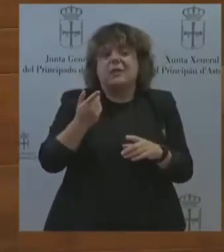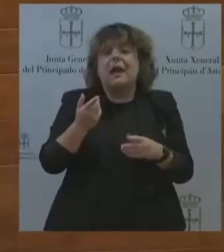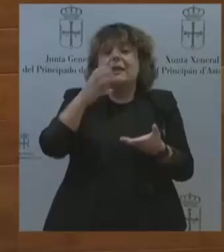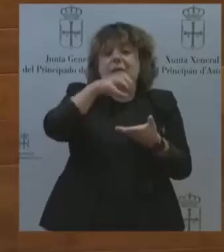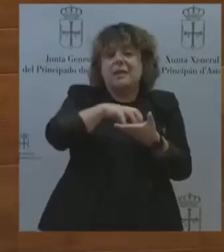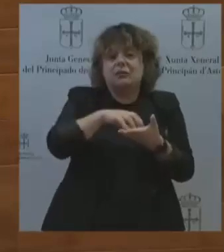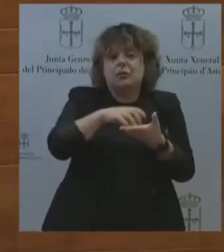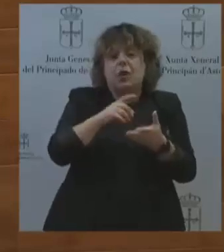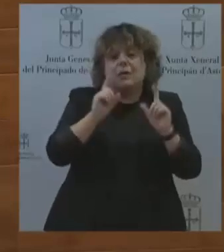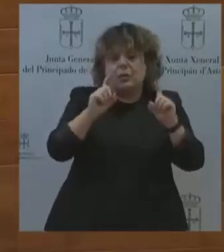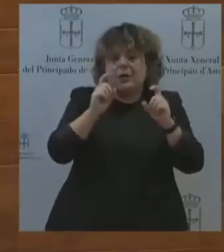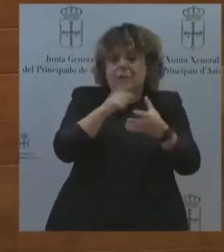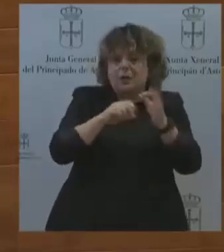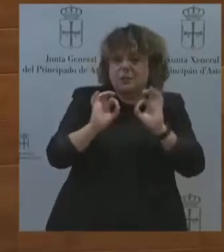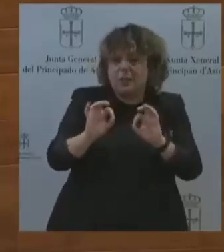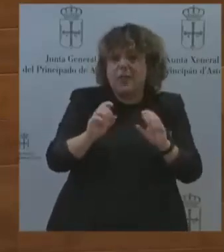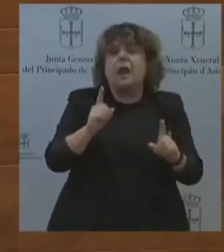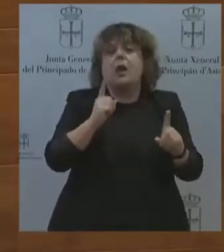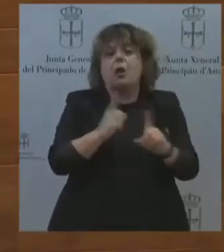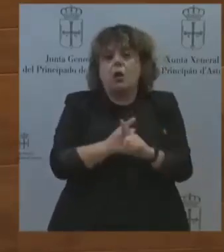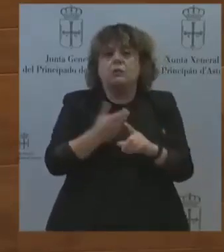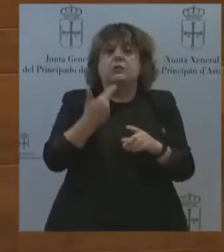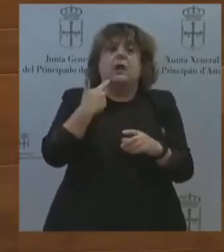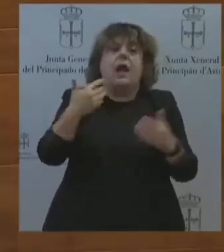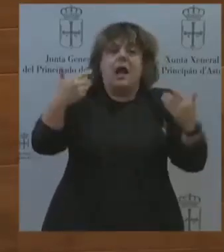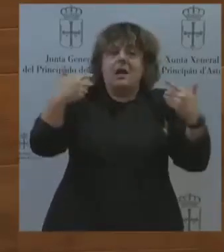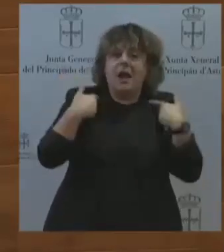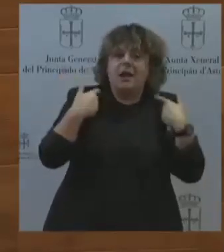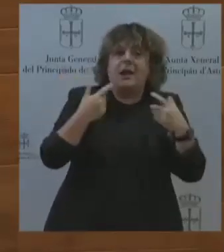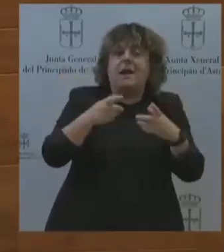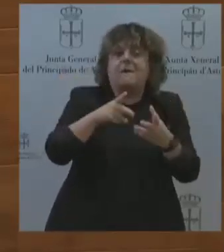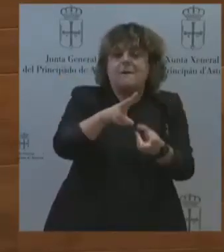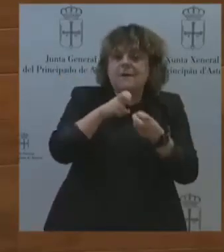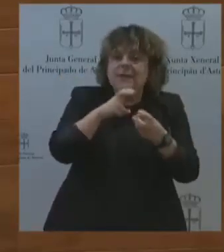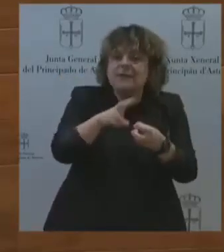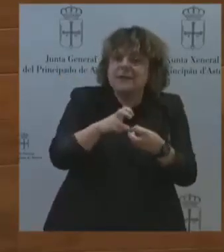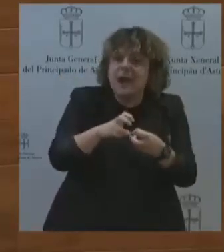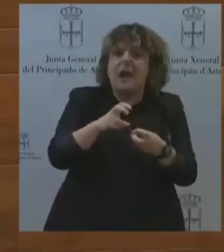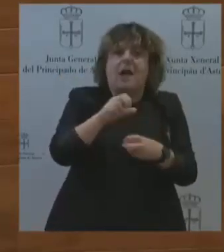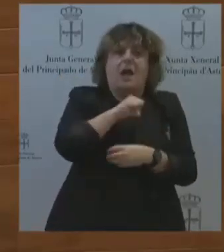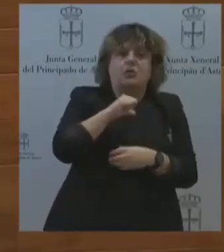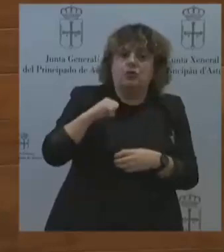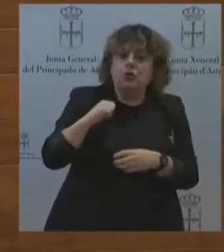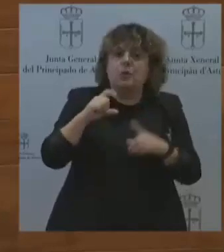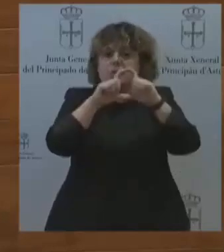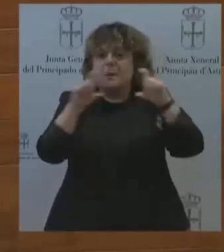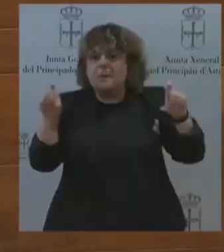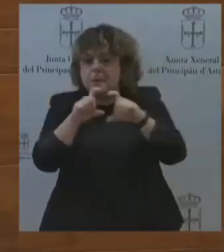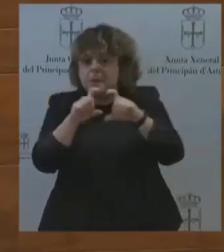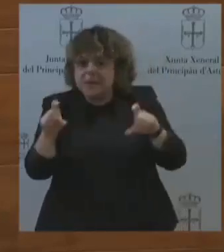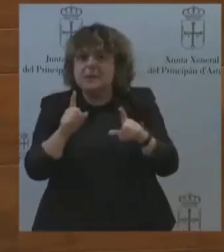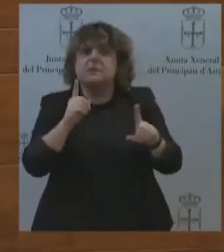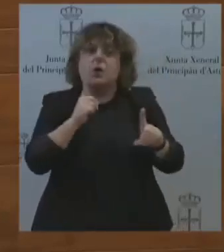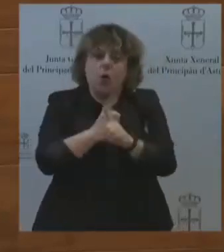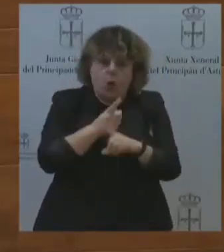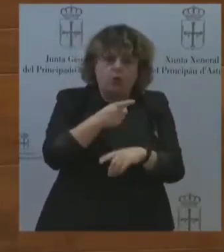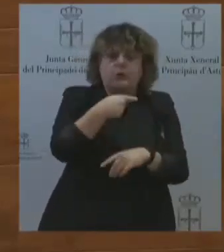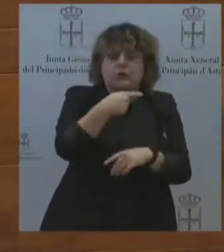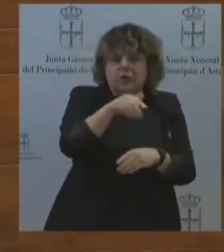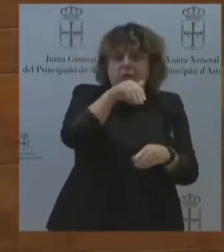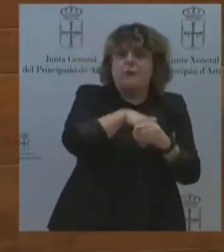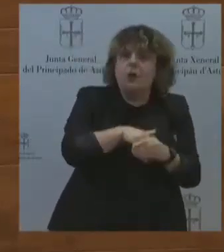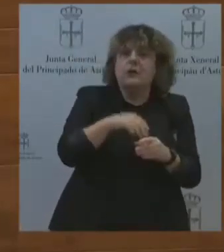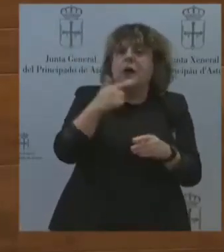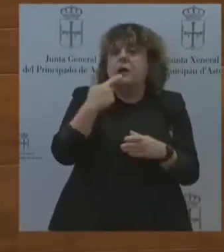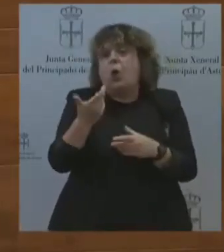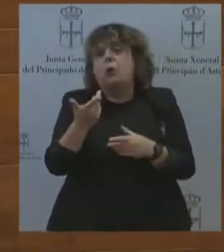las empresas y autónomos asturianos. Se negaron a dotar a los servicios de emergencia de los medios y materiales necesarios para desarrollar